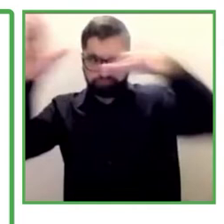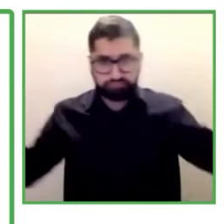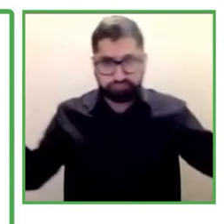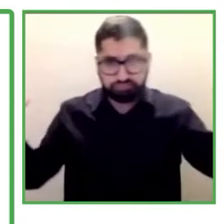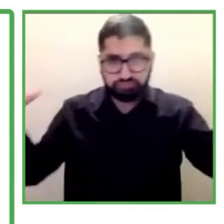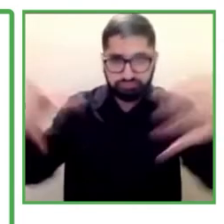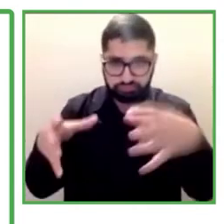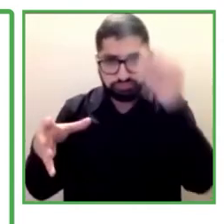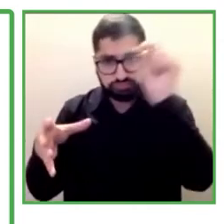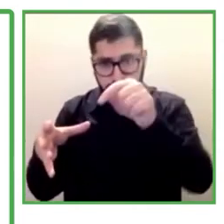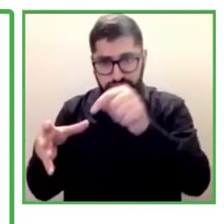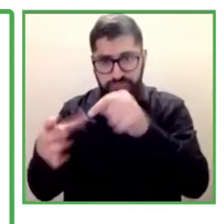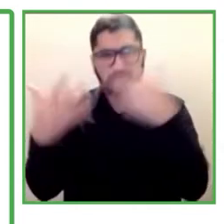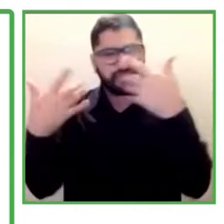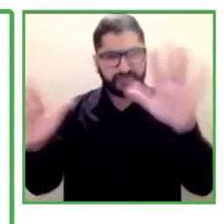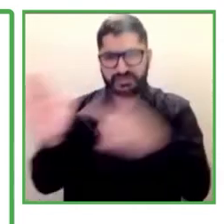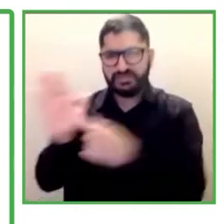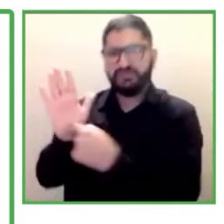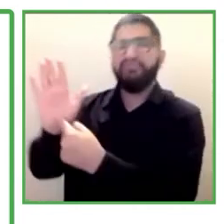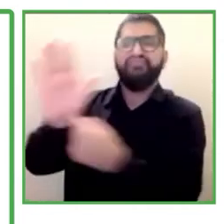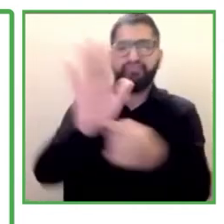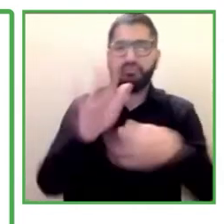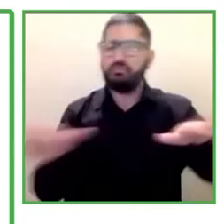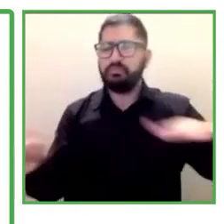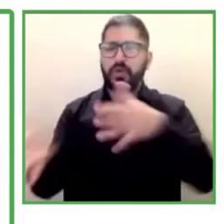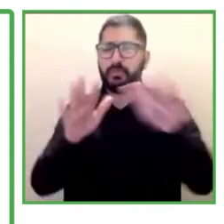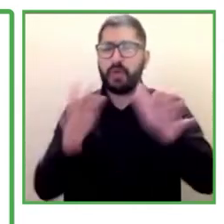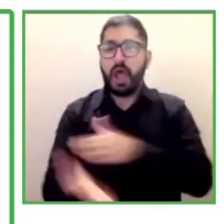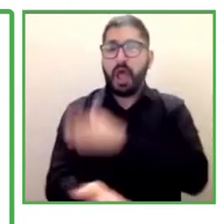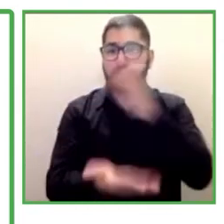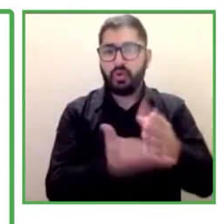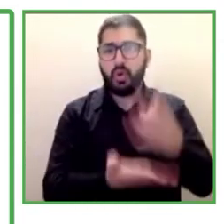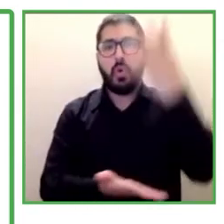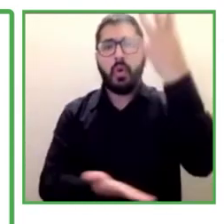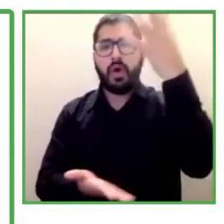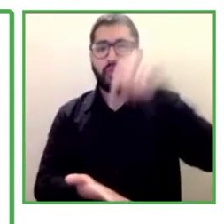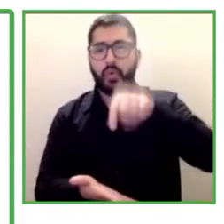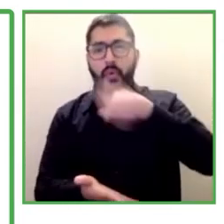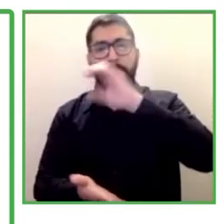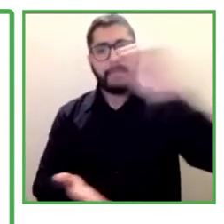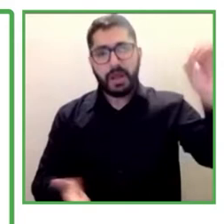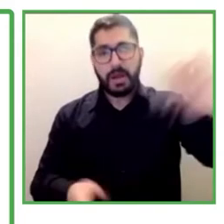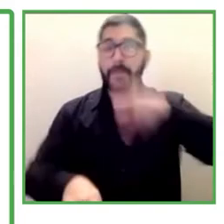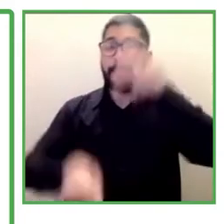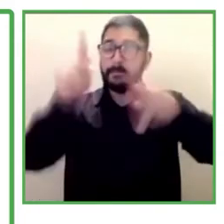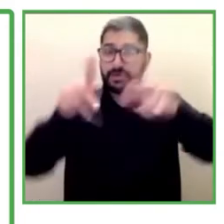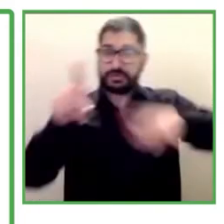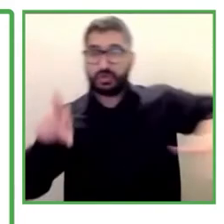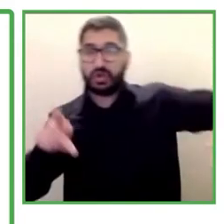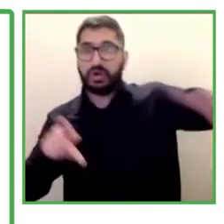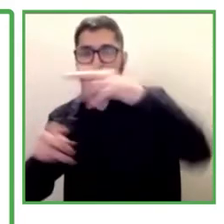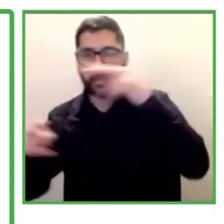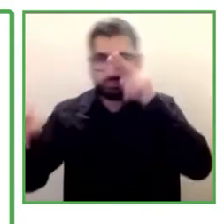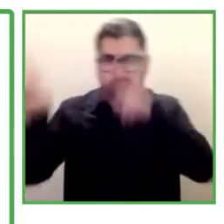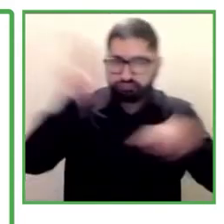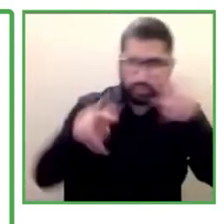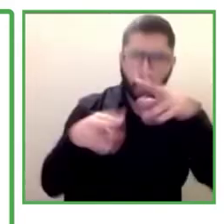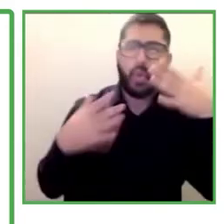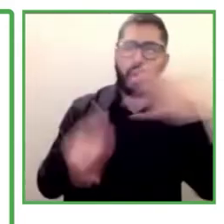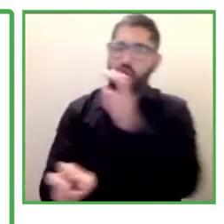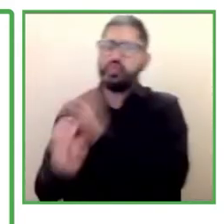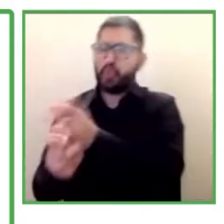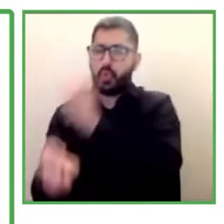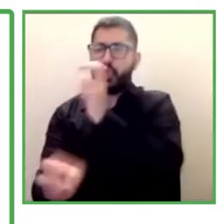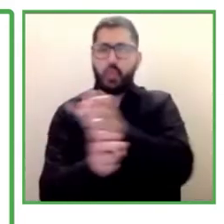personas, podemos ver la dificultad de poder llegar a hacer una prueba práctica con todas ellas. También